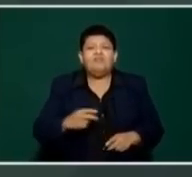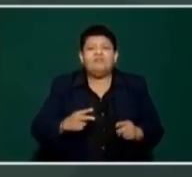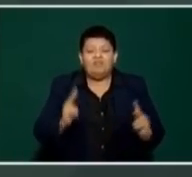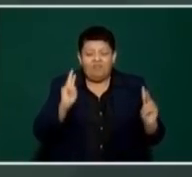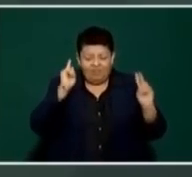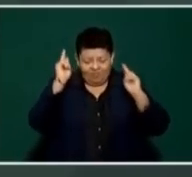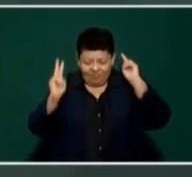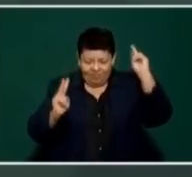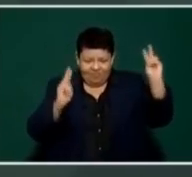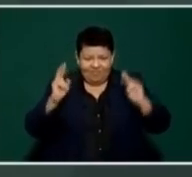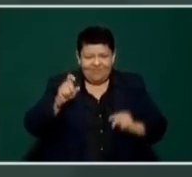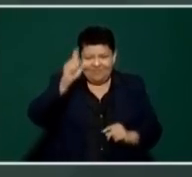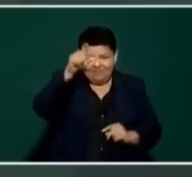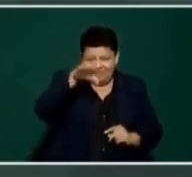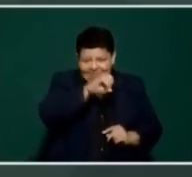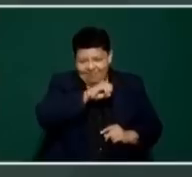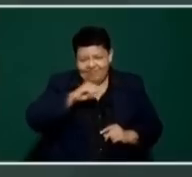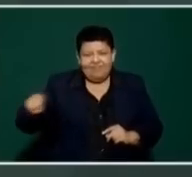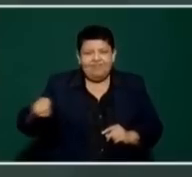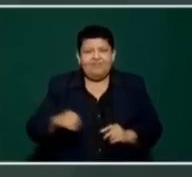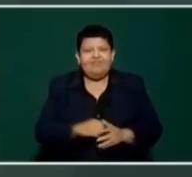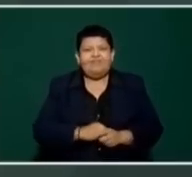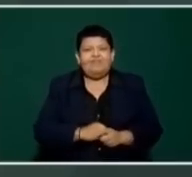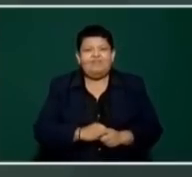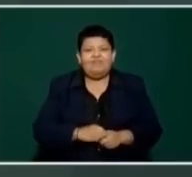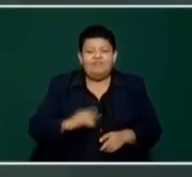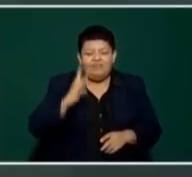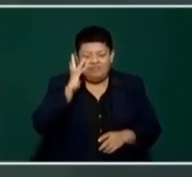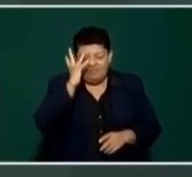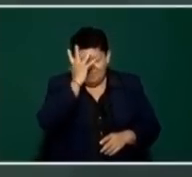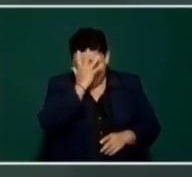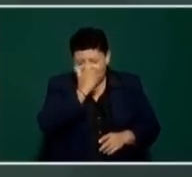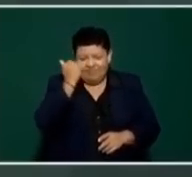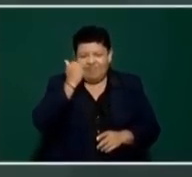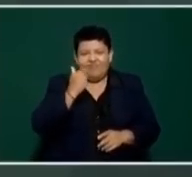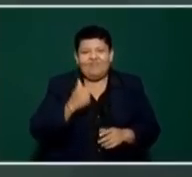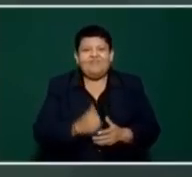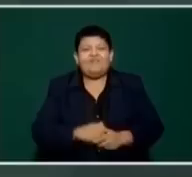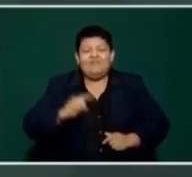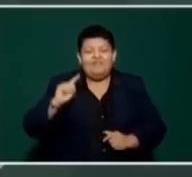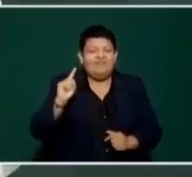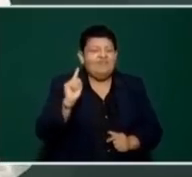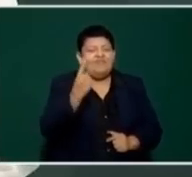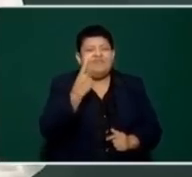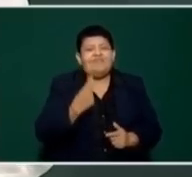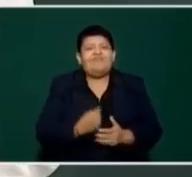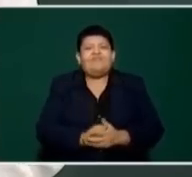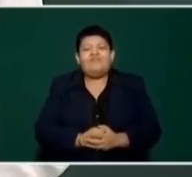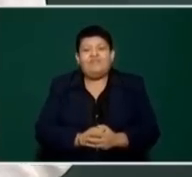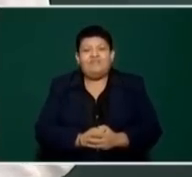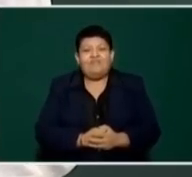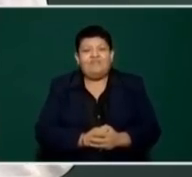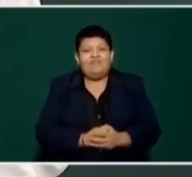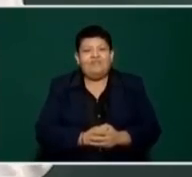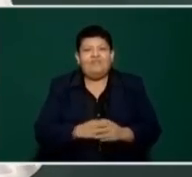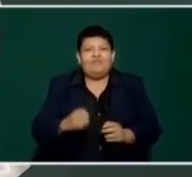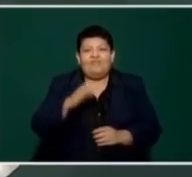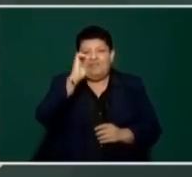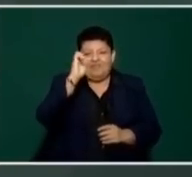visiten Quintana Roo, que es el paraíso, es un